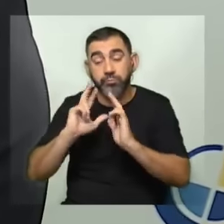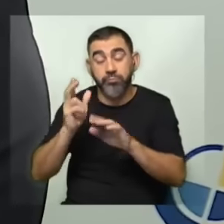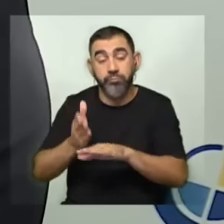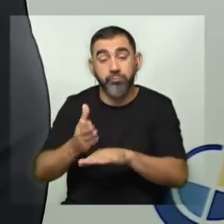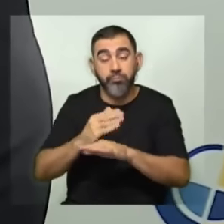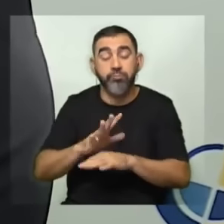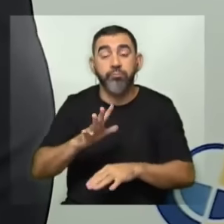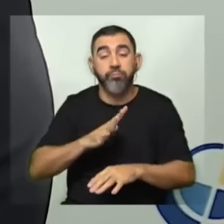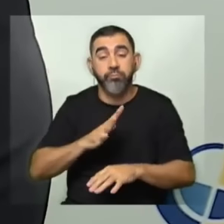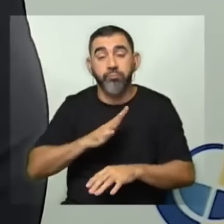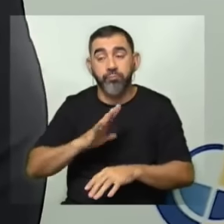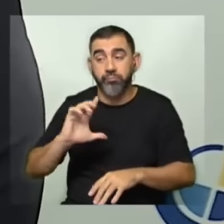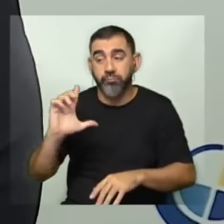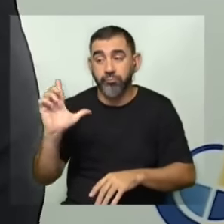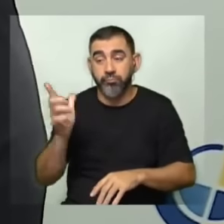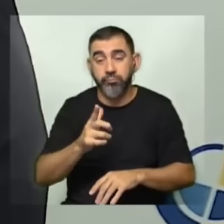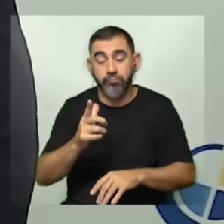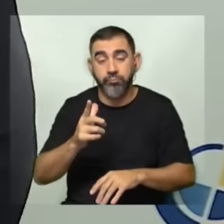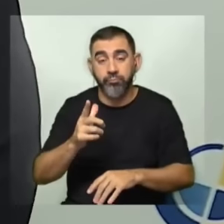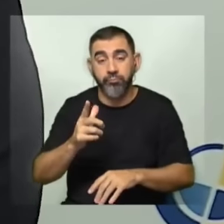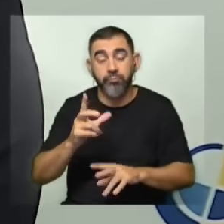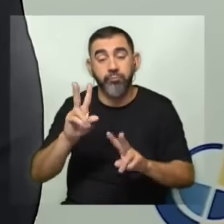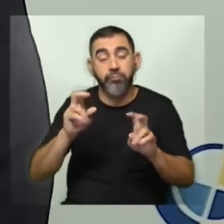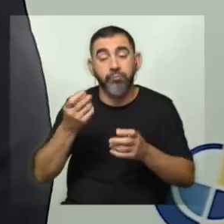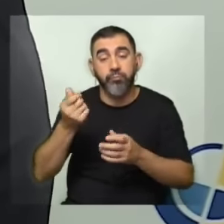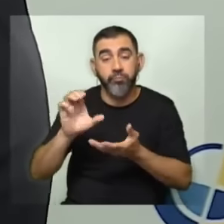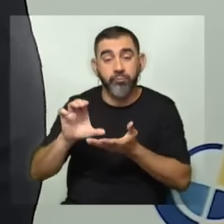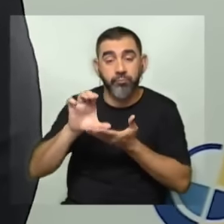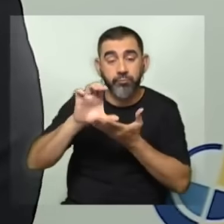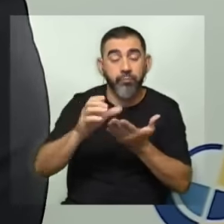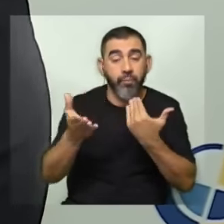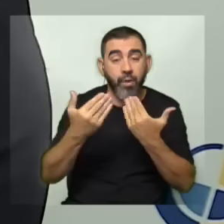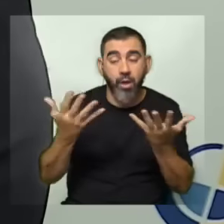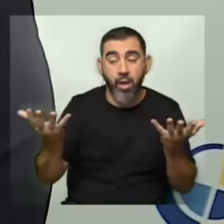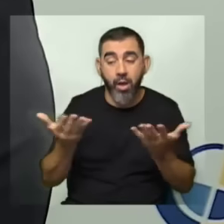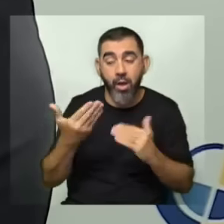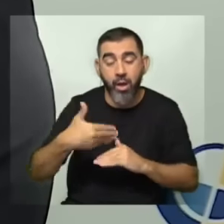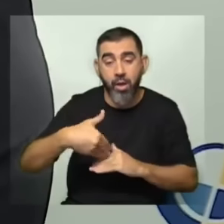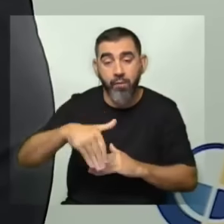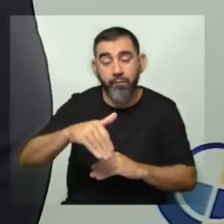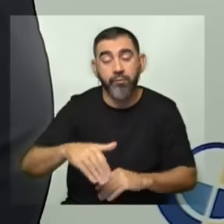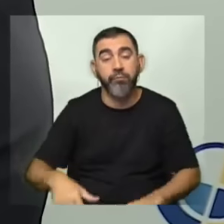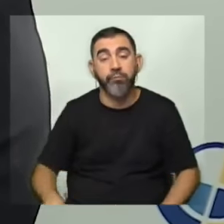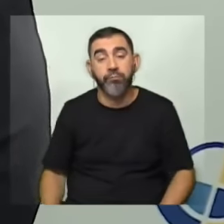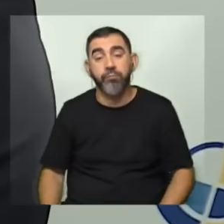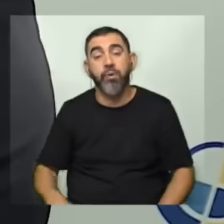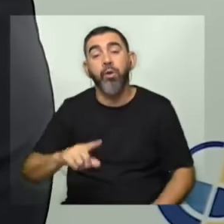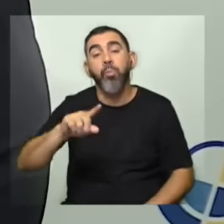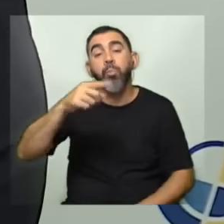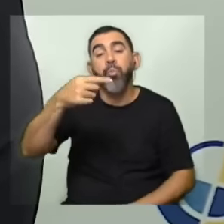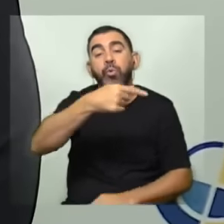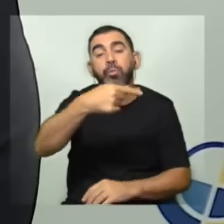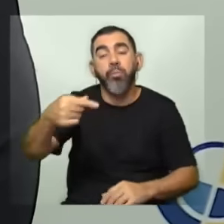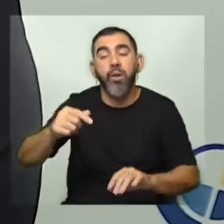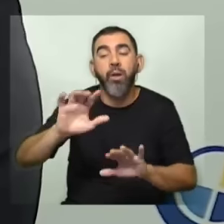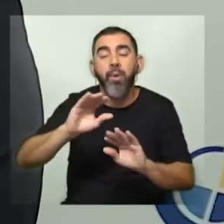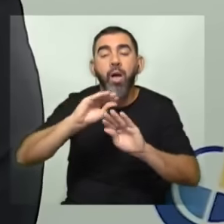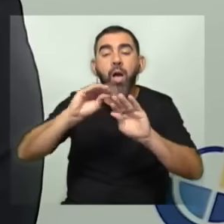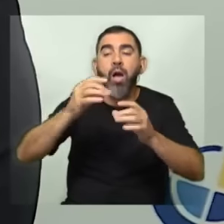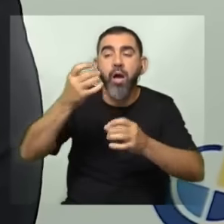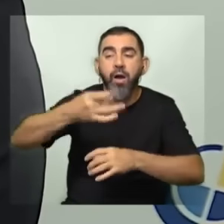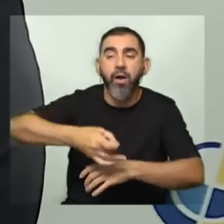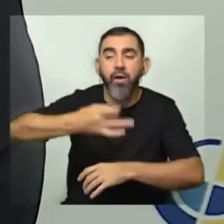aún no está este sorteado el elemento de financiamiento son cosas que estamos conversando en estos días yo creo que en las próximas semanas vamos a poder hacer un anuncio